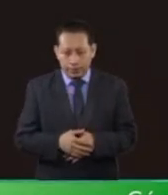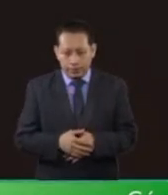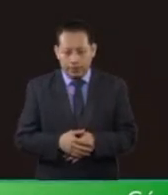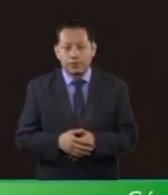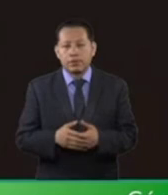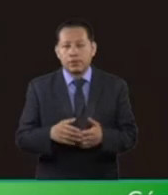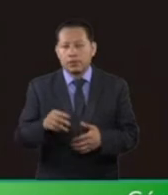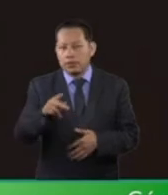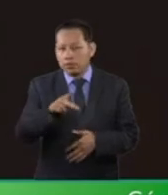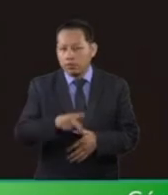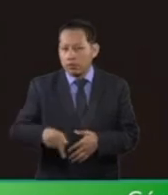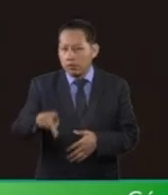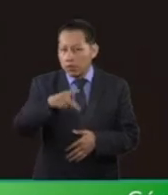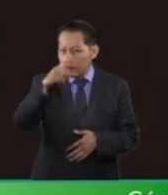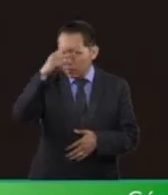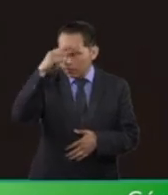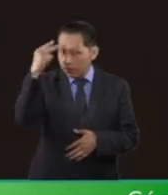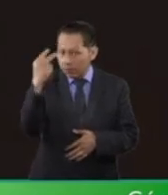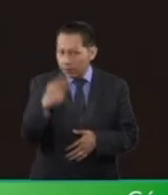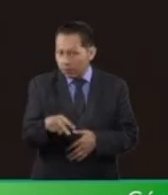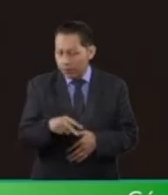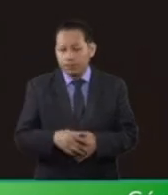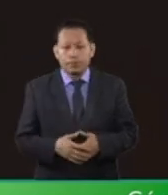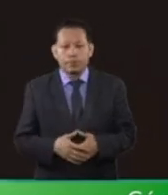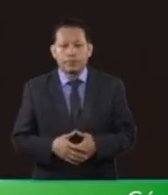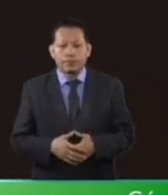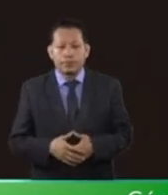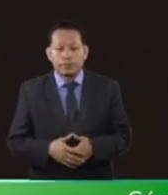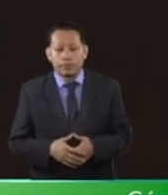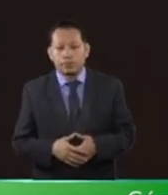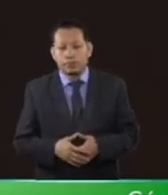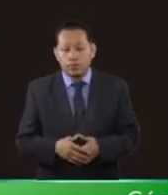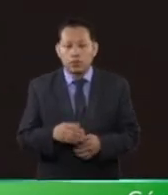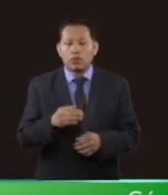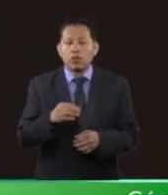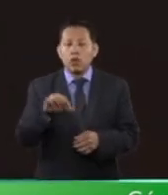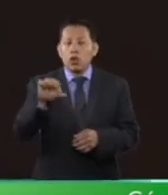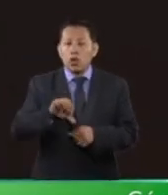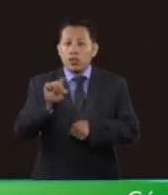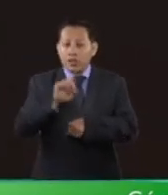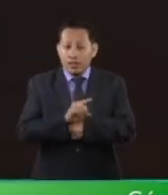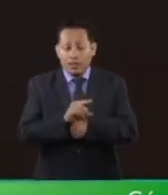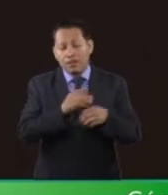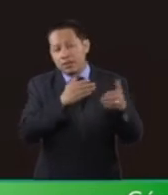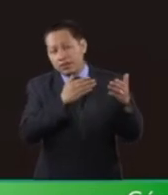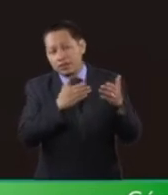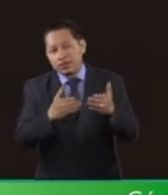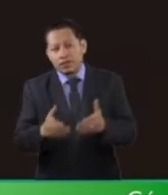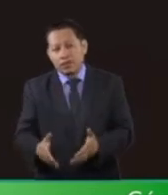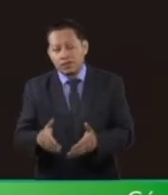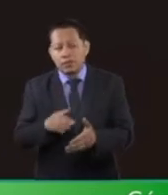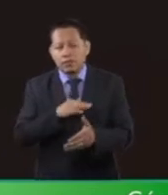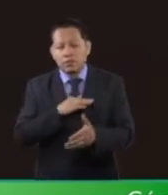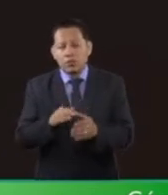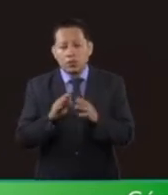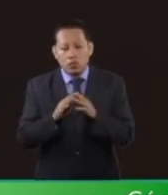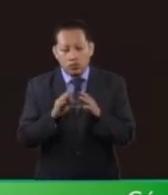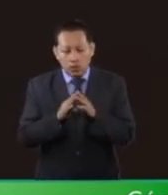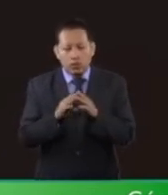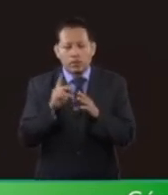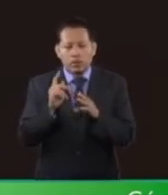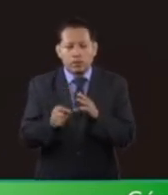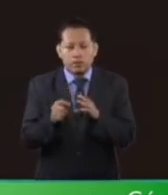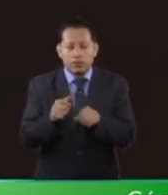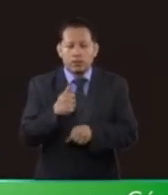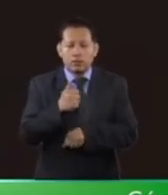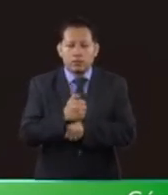pueblo de México, hoy estamos aquí en el análisis del